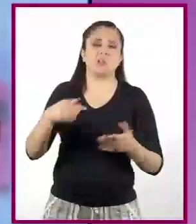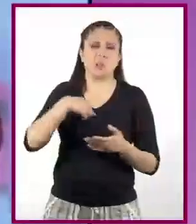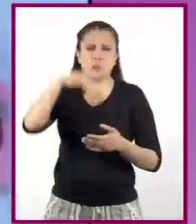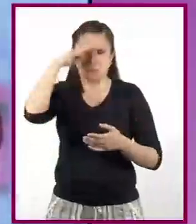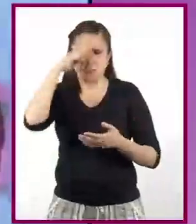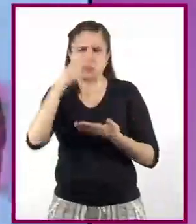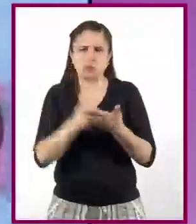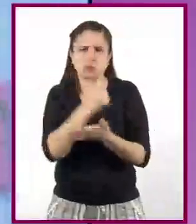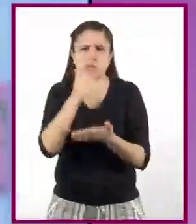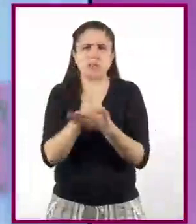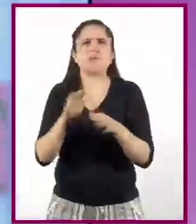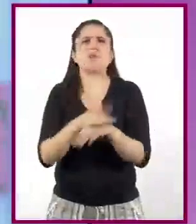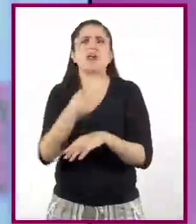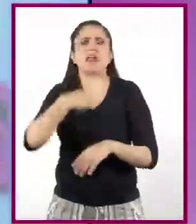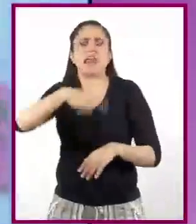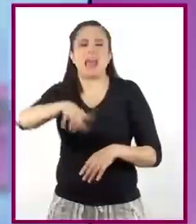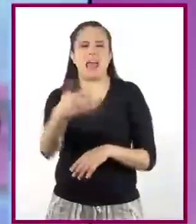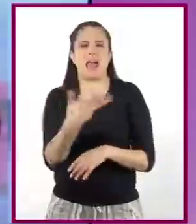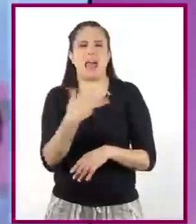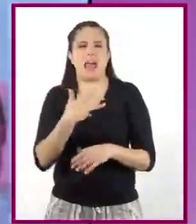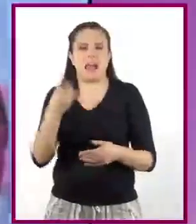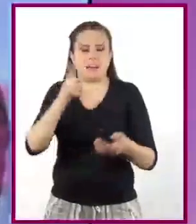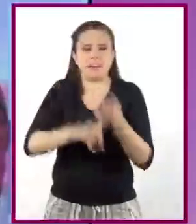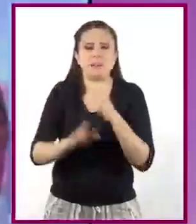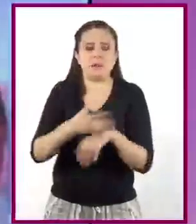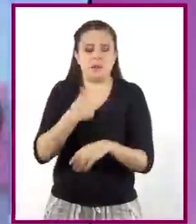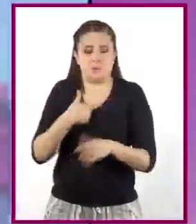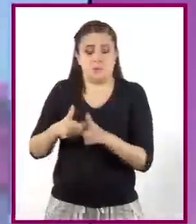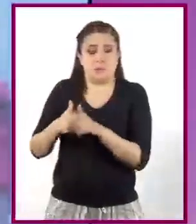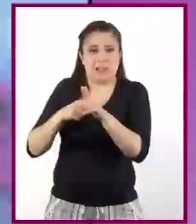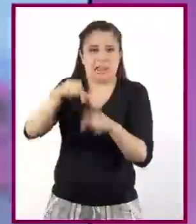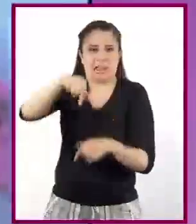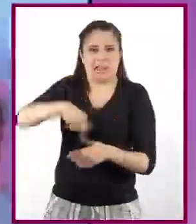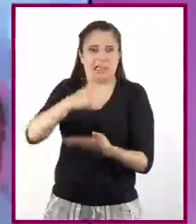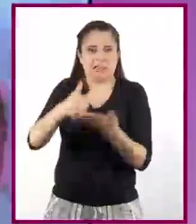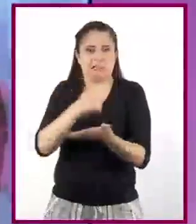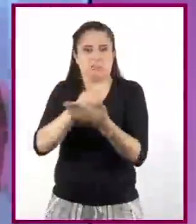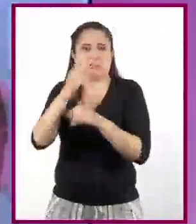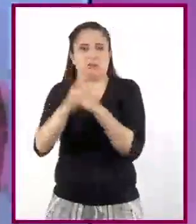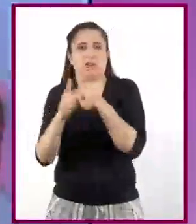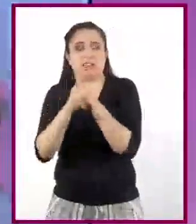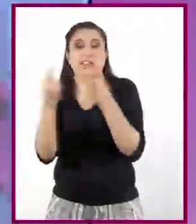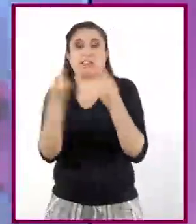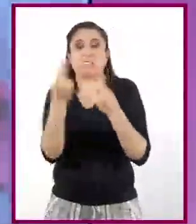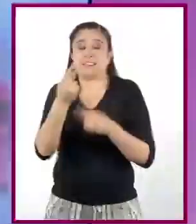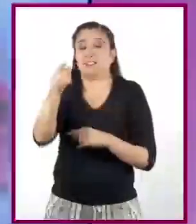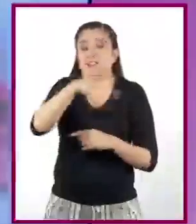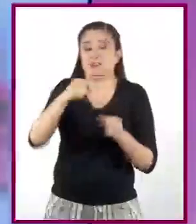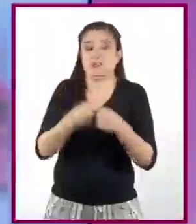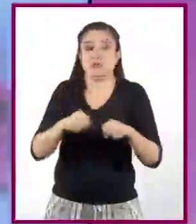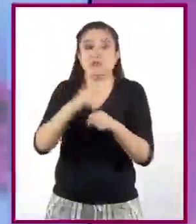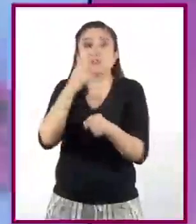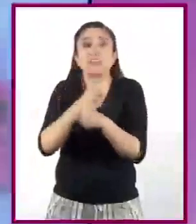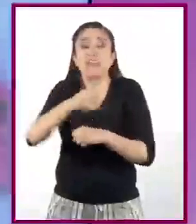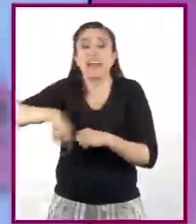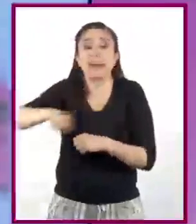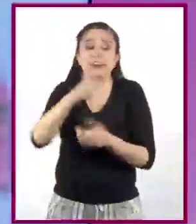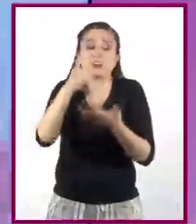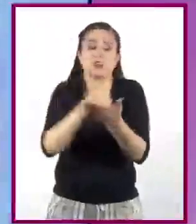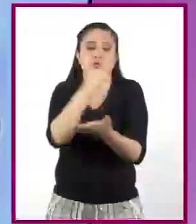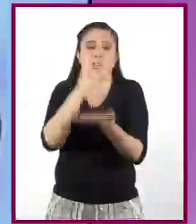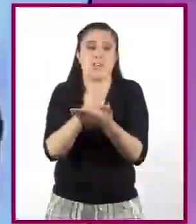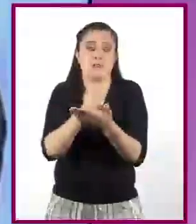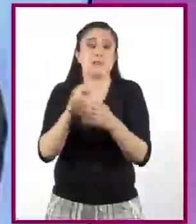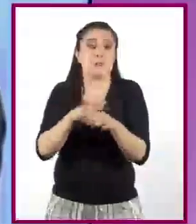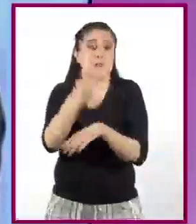somos ciudadanos por el simple hecho de existir, ya que permanecemos en este país y un país necesita de sociedades y las sociedades están conformadas por ciudadanos. Por